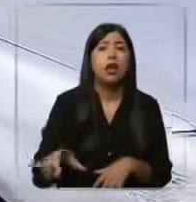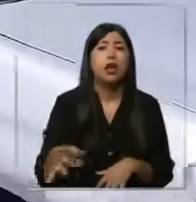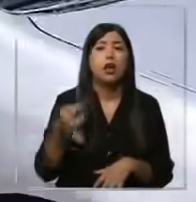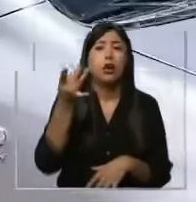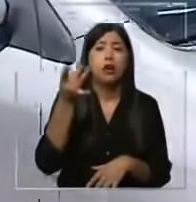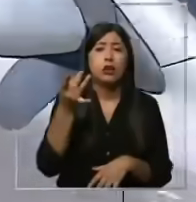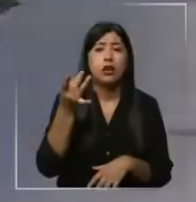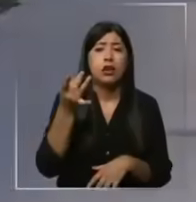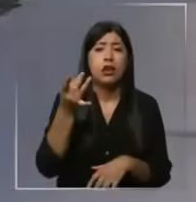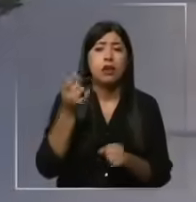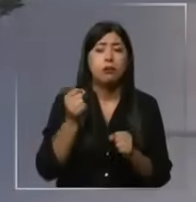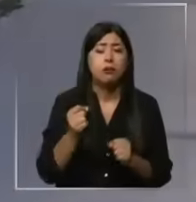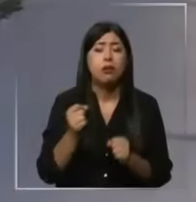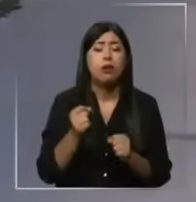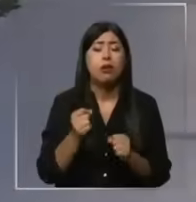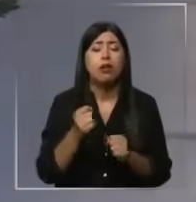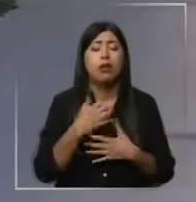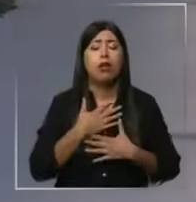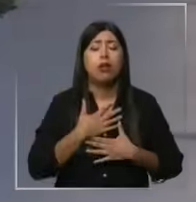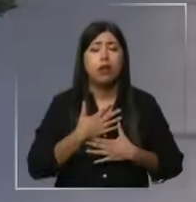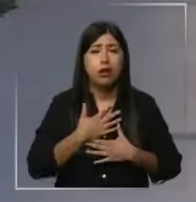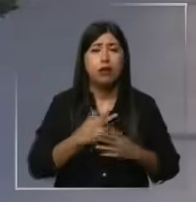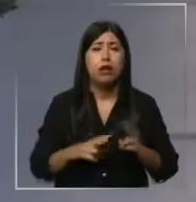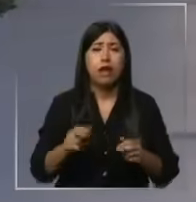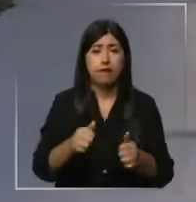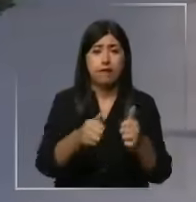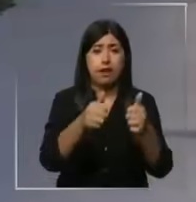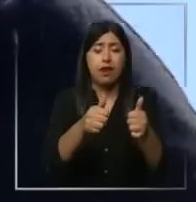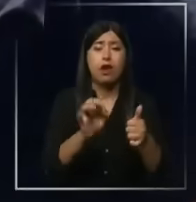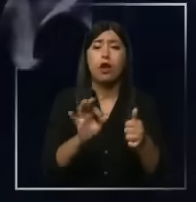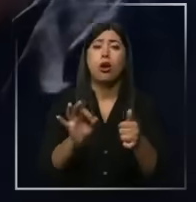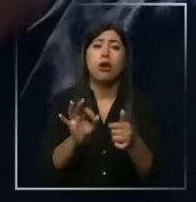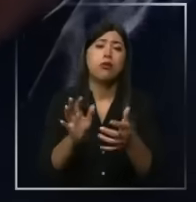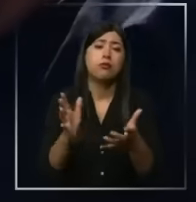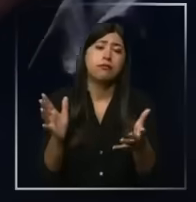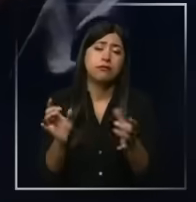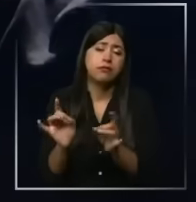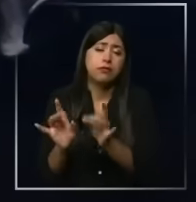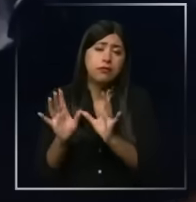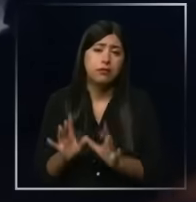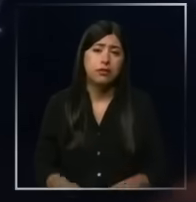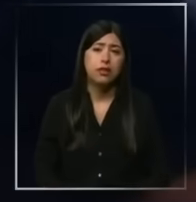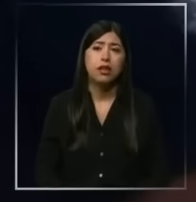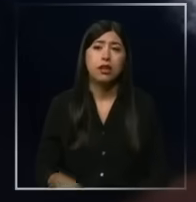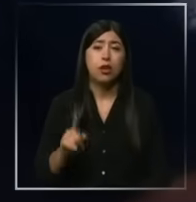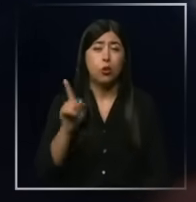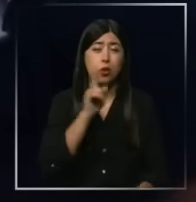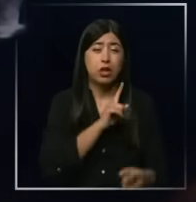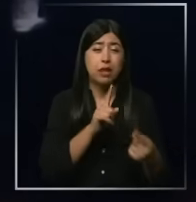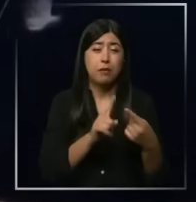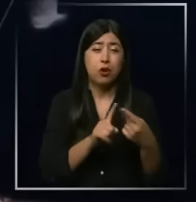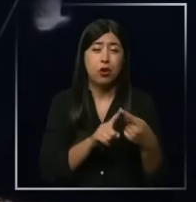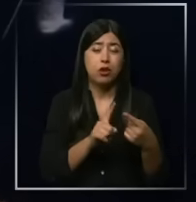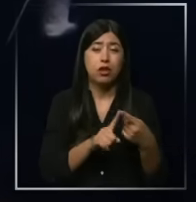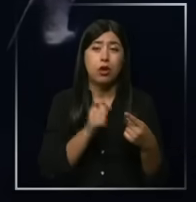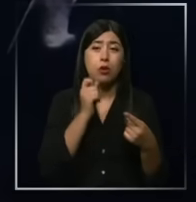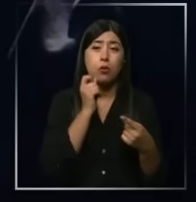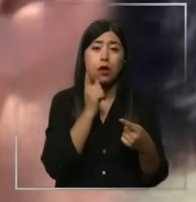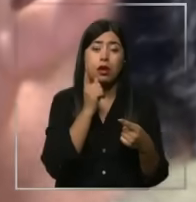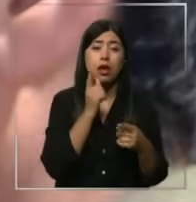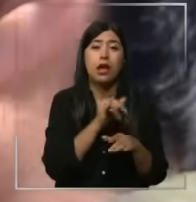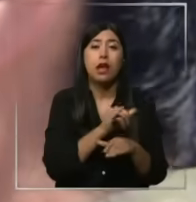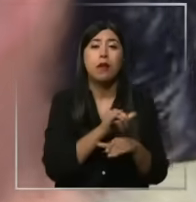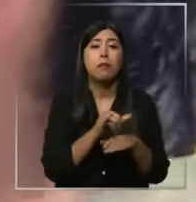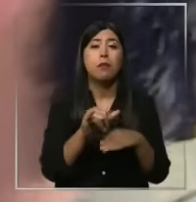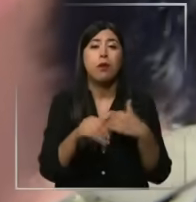diga y para poder descansar que mi hermana está bien o de alguna otra forma. La última vez que Ariel se contactó con su familia fue horas